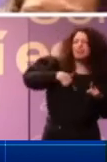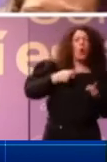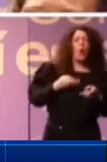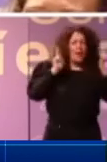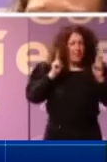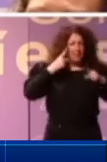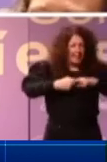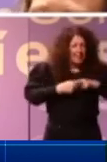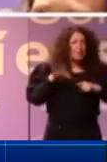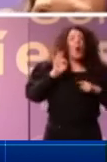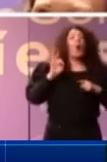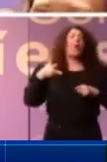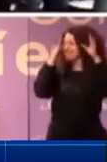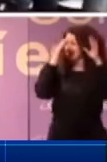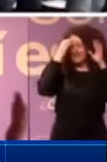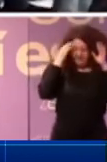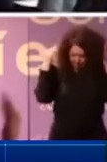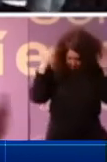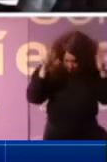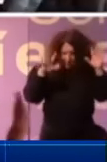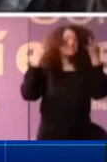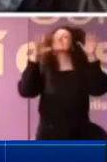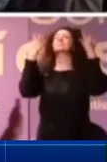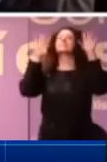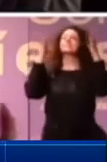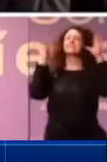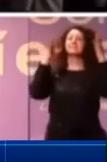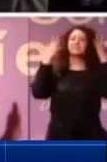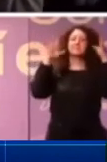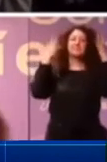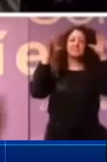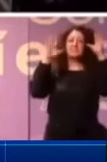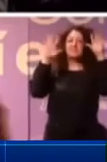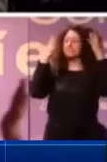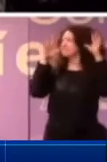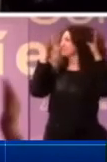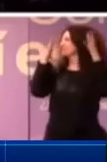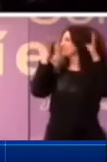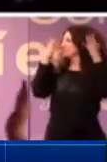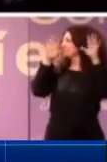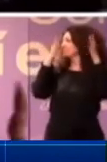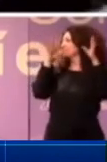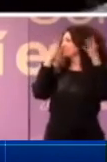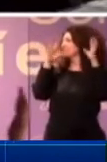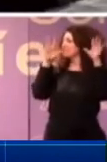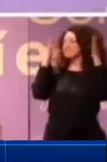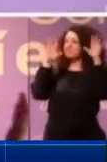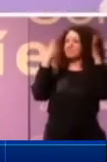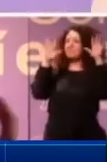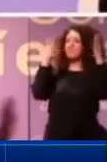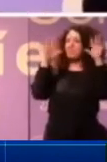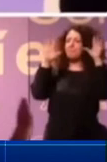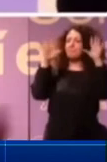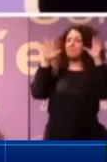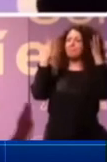de los violadores, porque es la ley suelta violadores, una auditoría donde además se fijen zonas de peligro, porque de